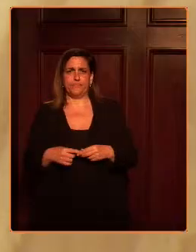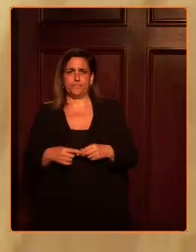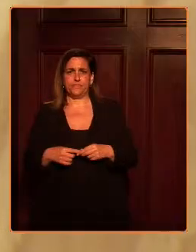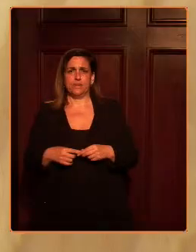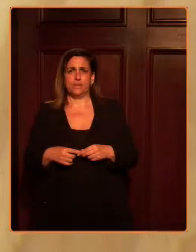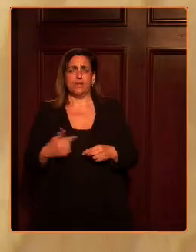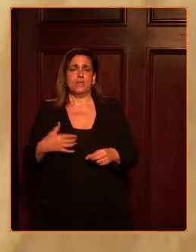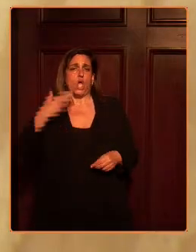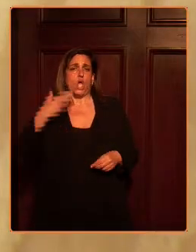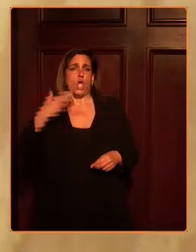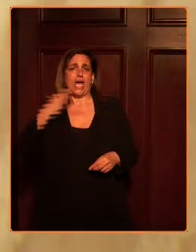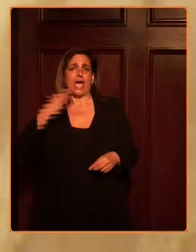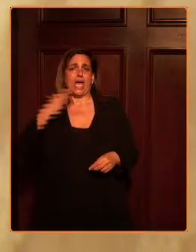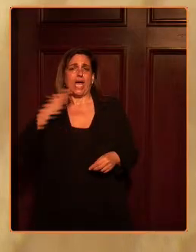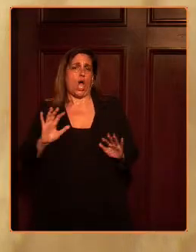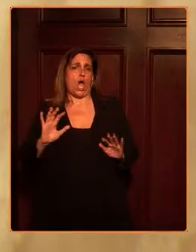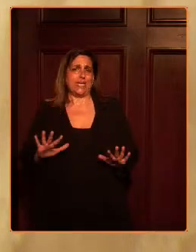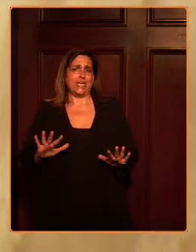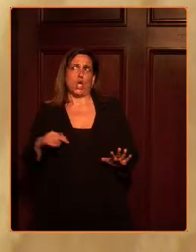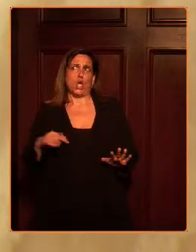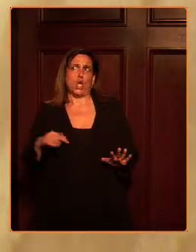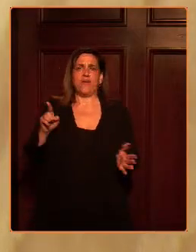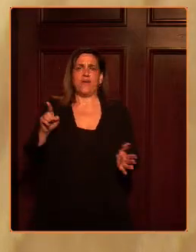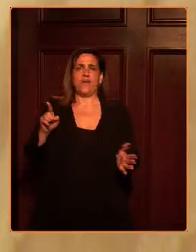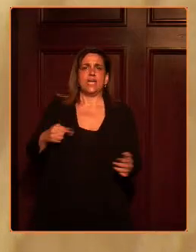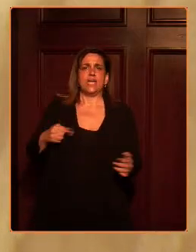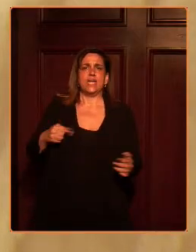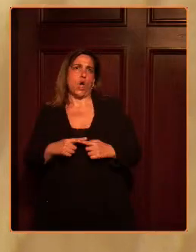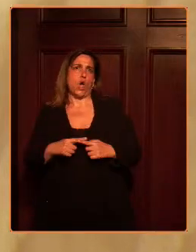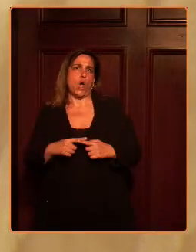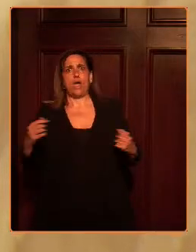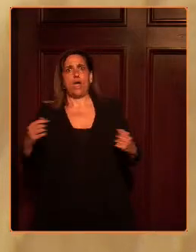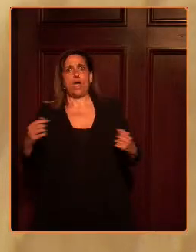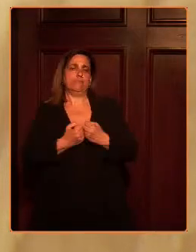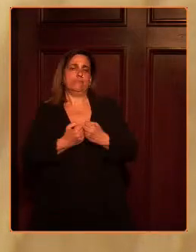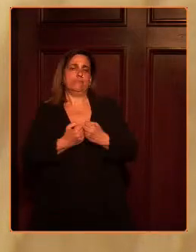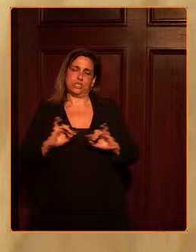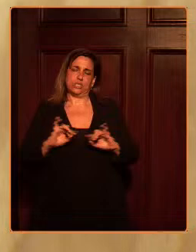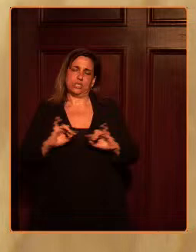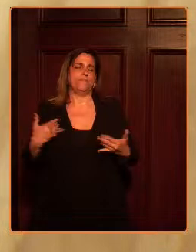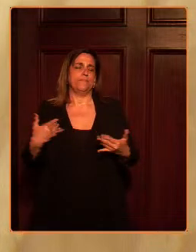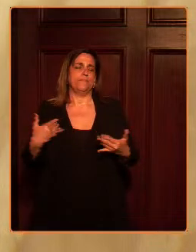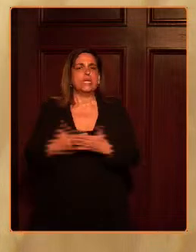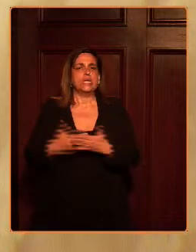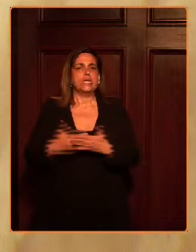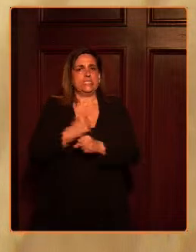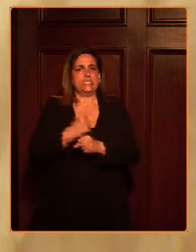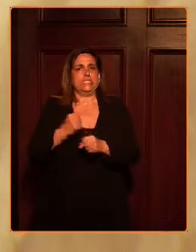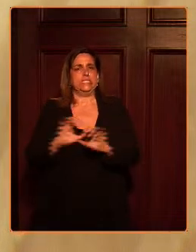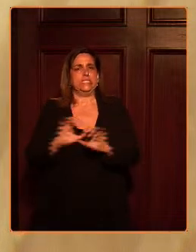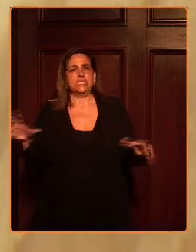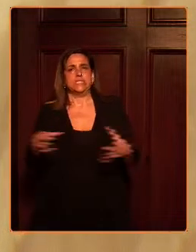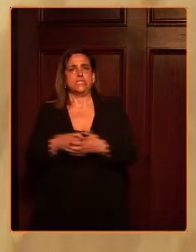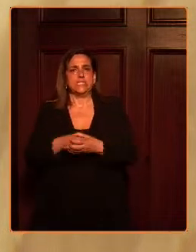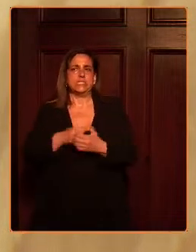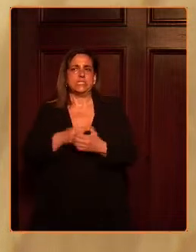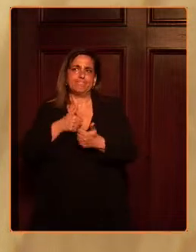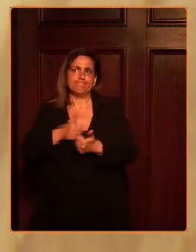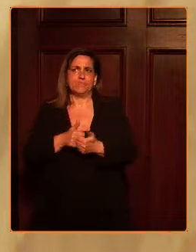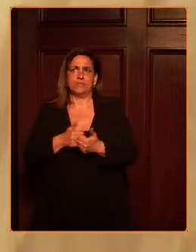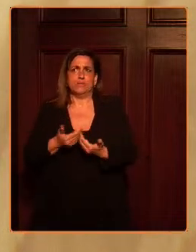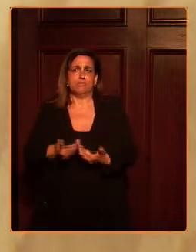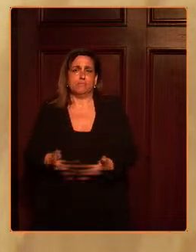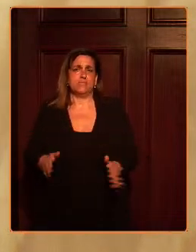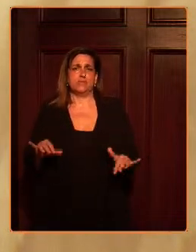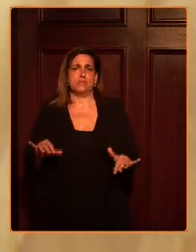Yo creo que eso no es fruto de la fotosíntesis, sino que es fruto de que hay un conjunto de valores que acompañan a Ceibal desde el principio,